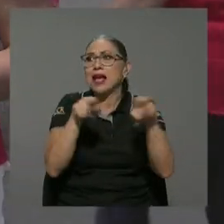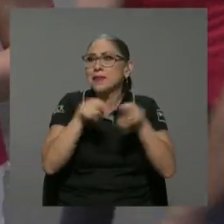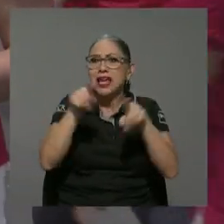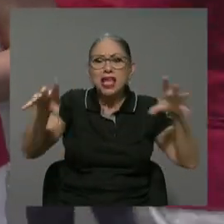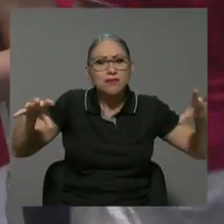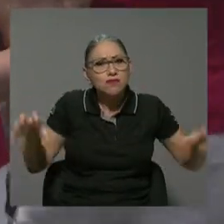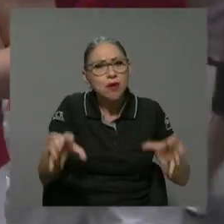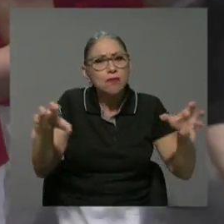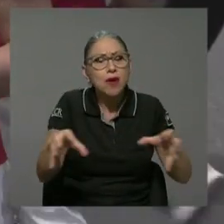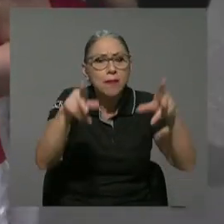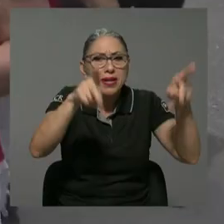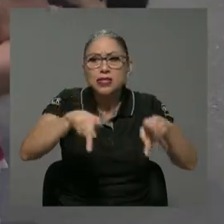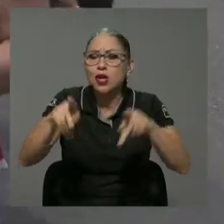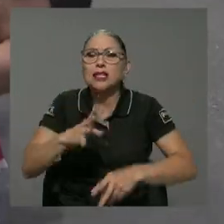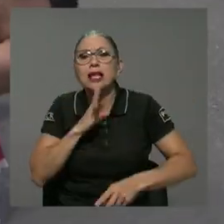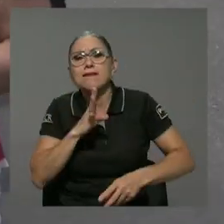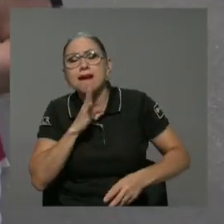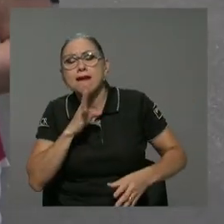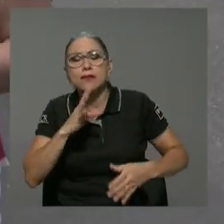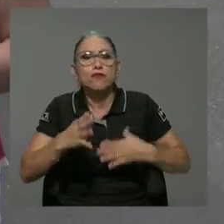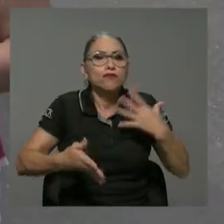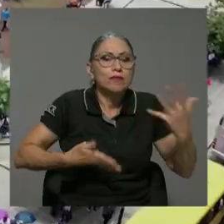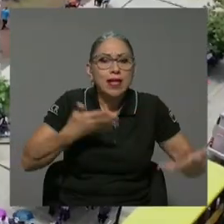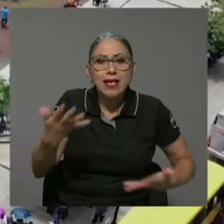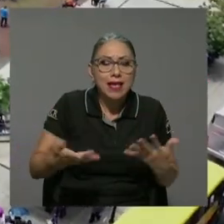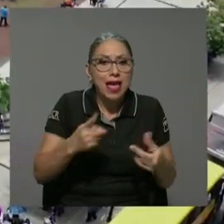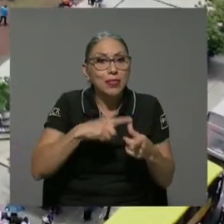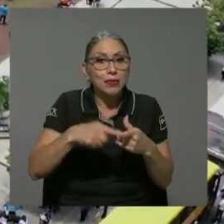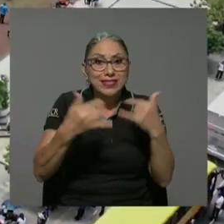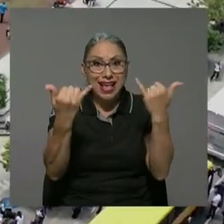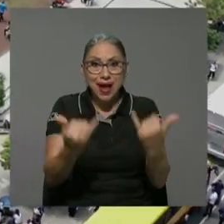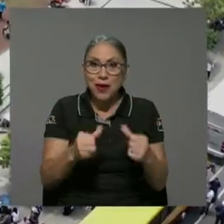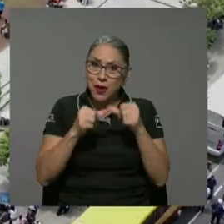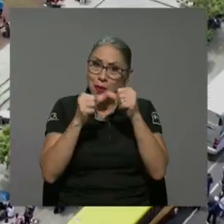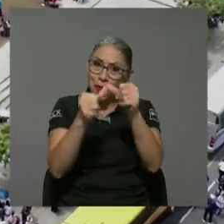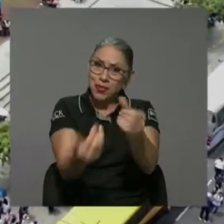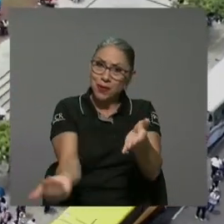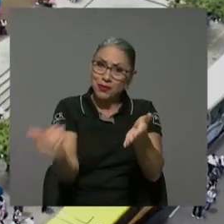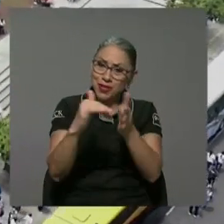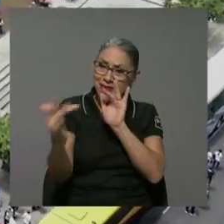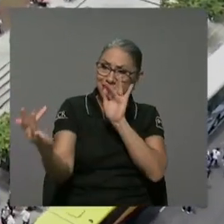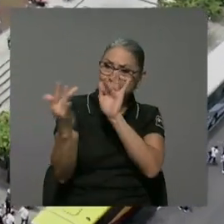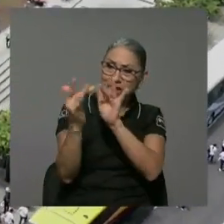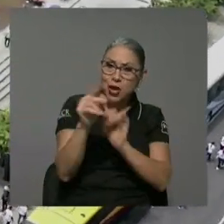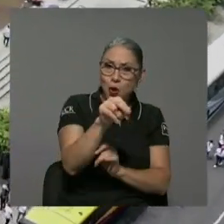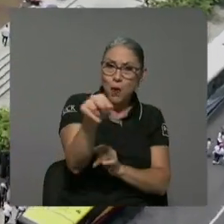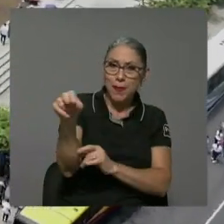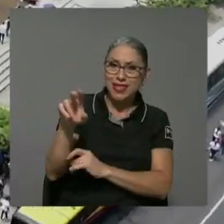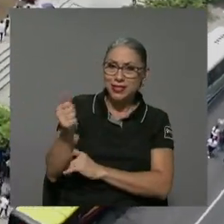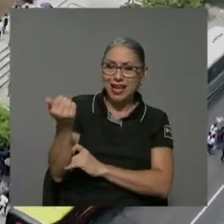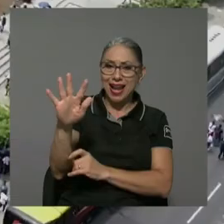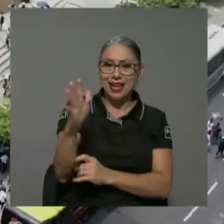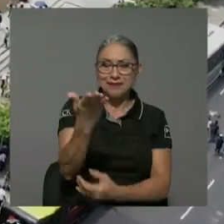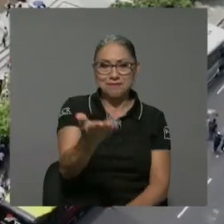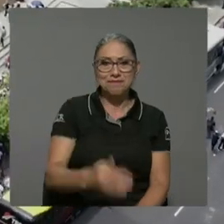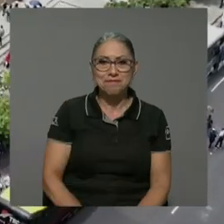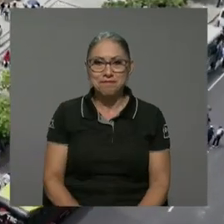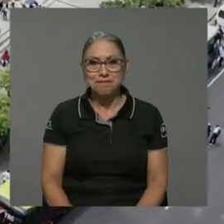dando discursos. Entonces, les doy el pase de vuelta a los compañeros que están en el canal.